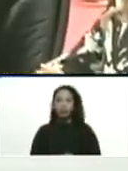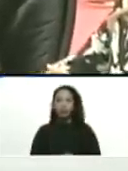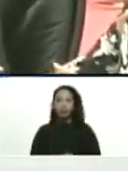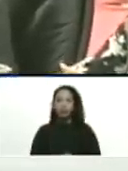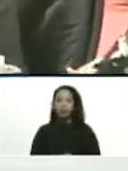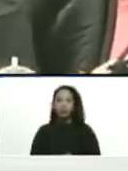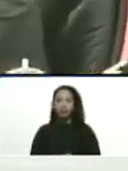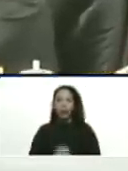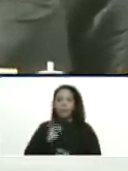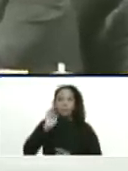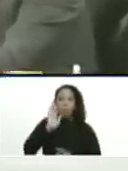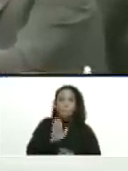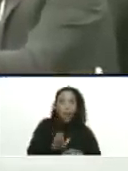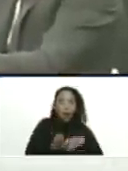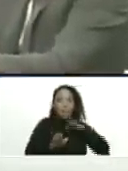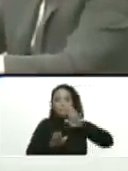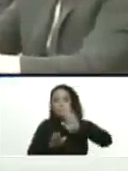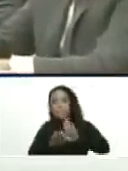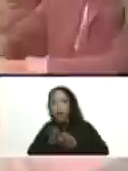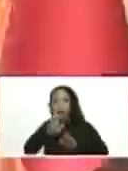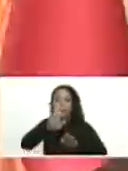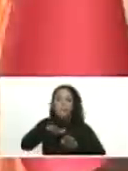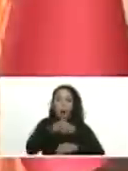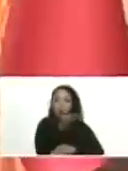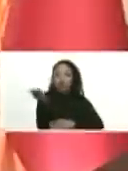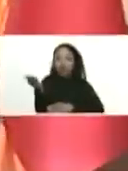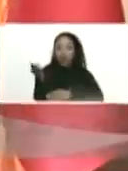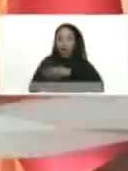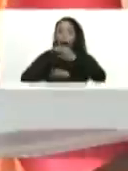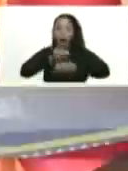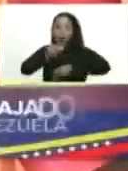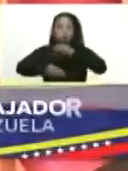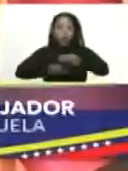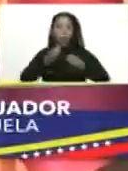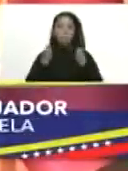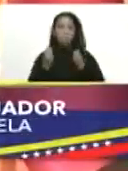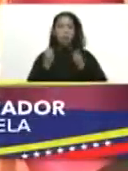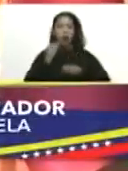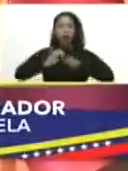los pasos que ustedes han dado para consolidar